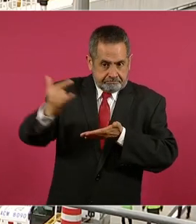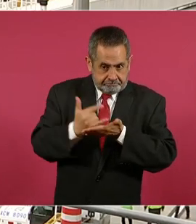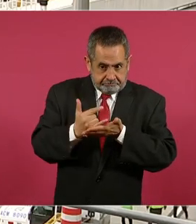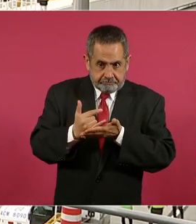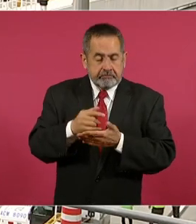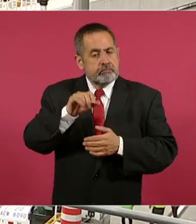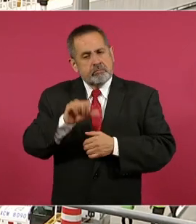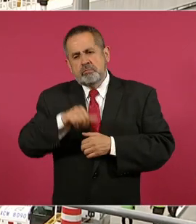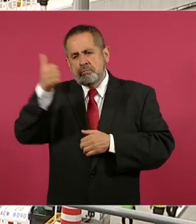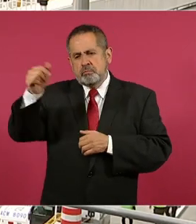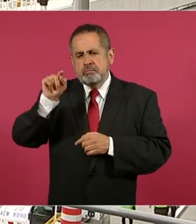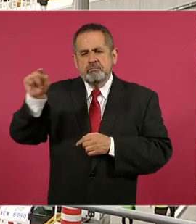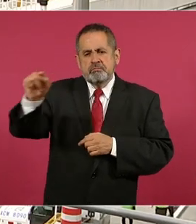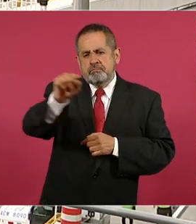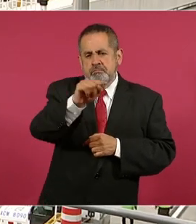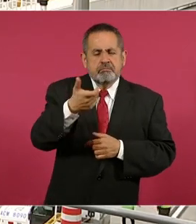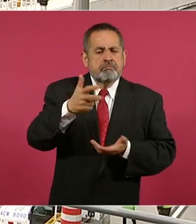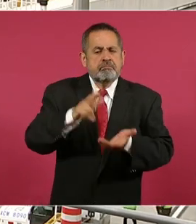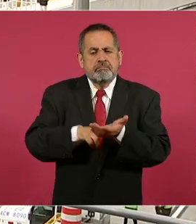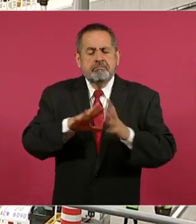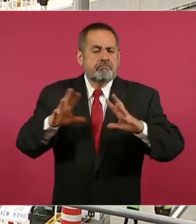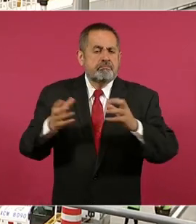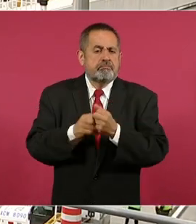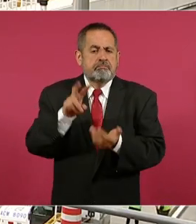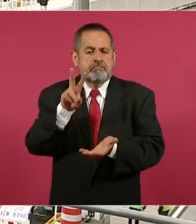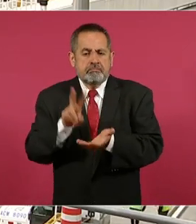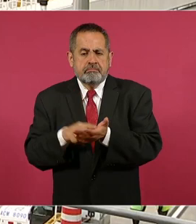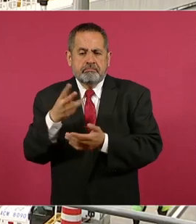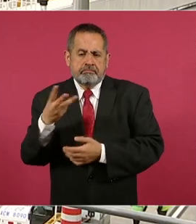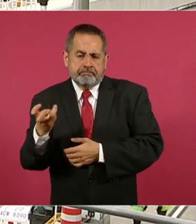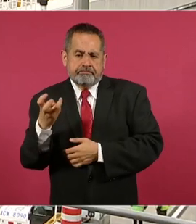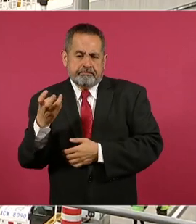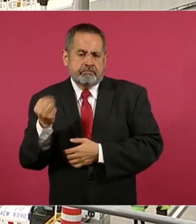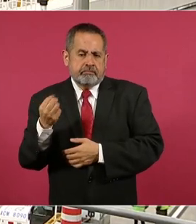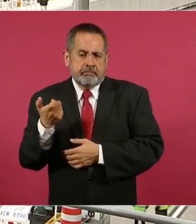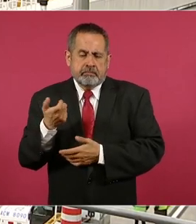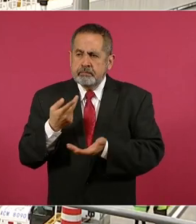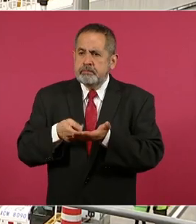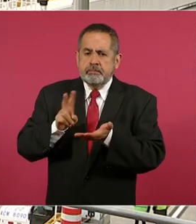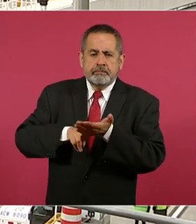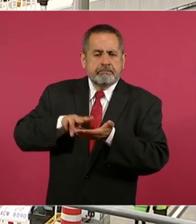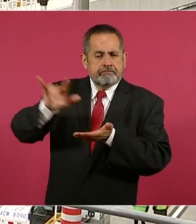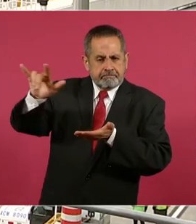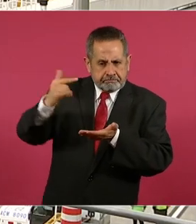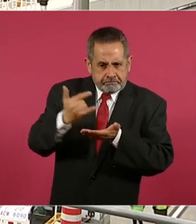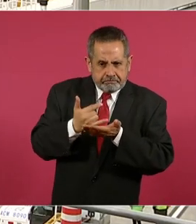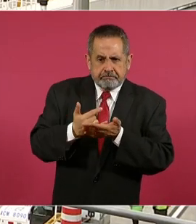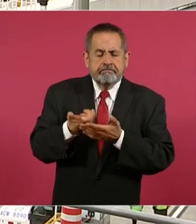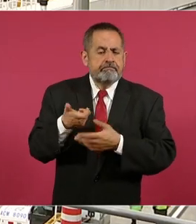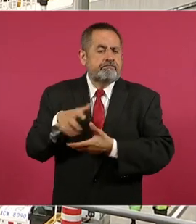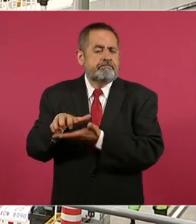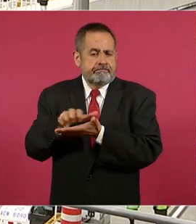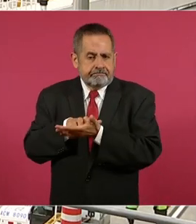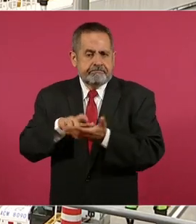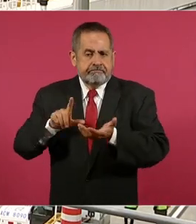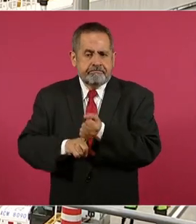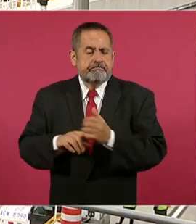que otras aerolíneas costaría alrededor de los 2,309 pesos, un ahorro aproximado